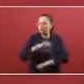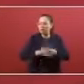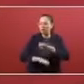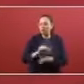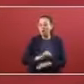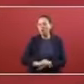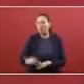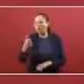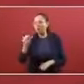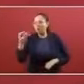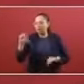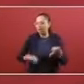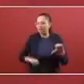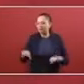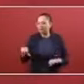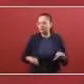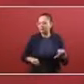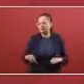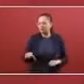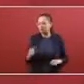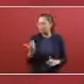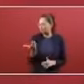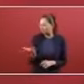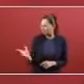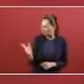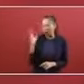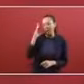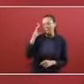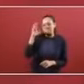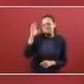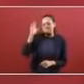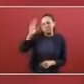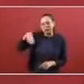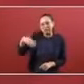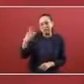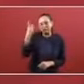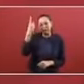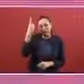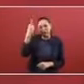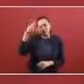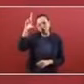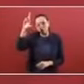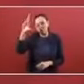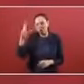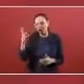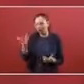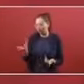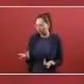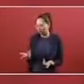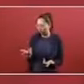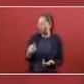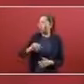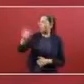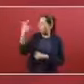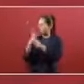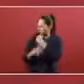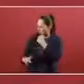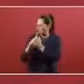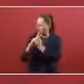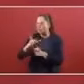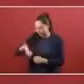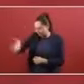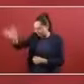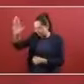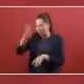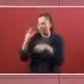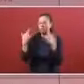Algunos de ellos tienen maestría, tienen doctorados, hasta en universidades del extranjero, pueden ser